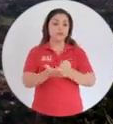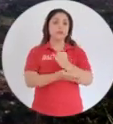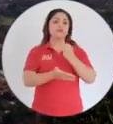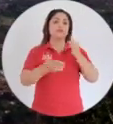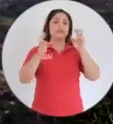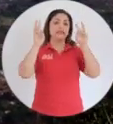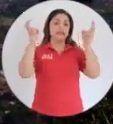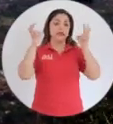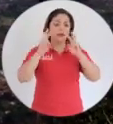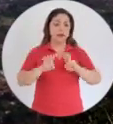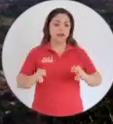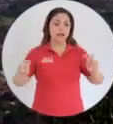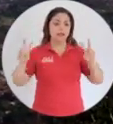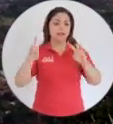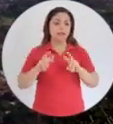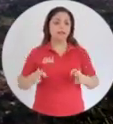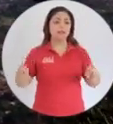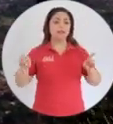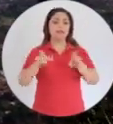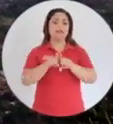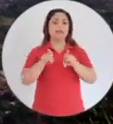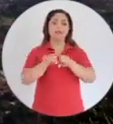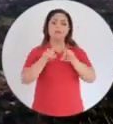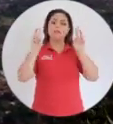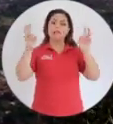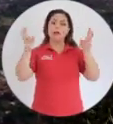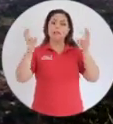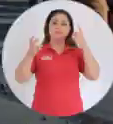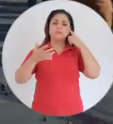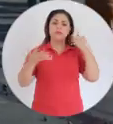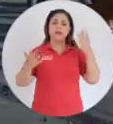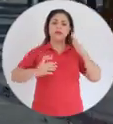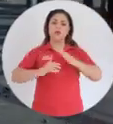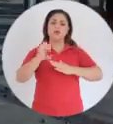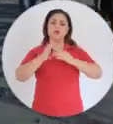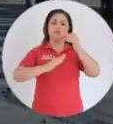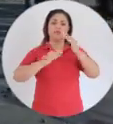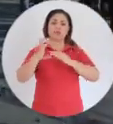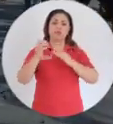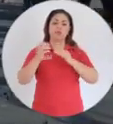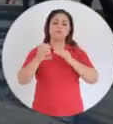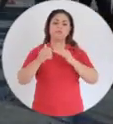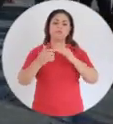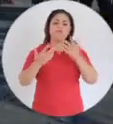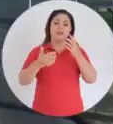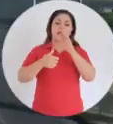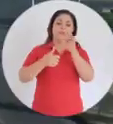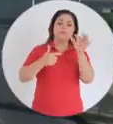investigación, temas de análisis y también temas para construir alternativas.